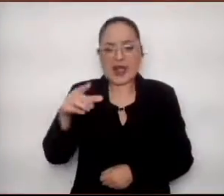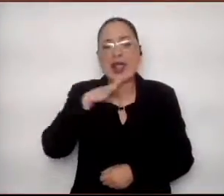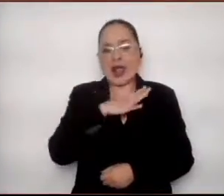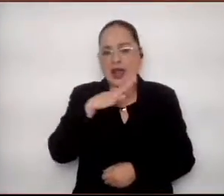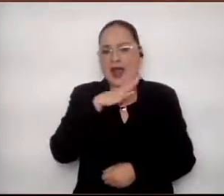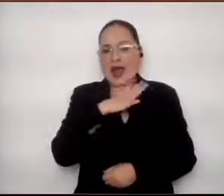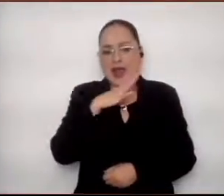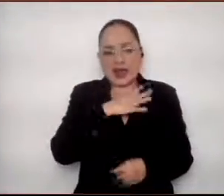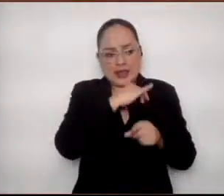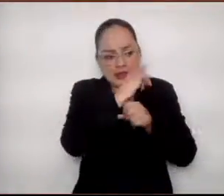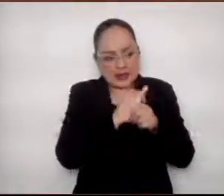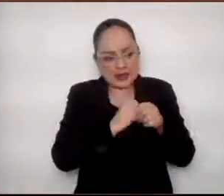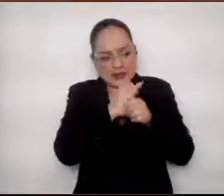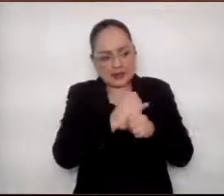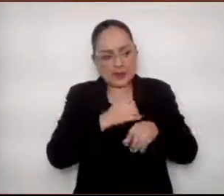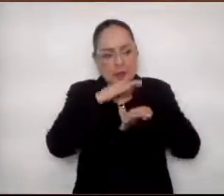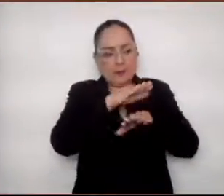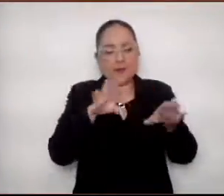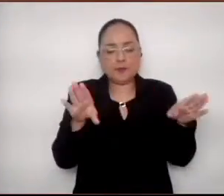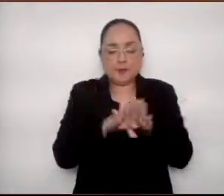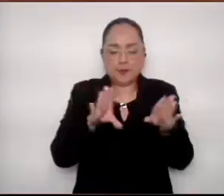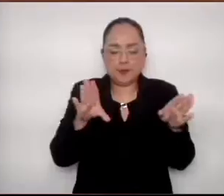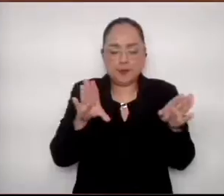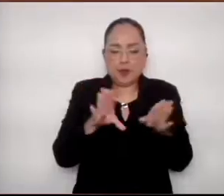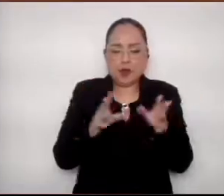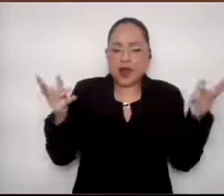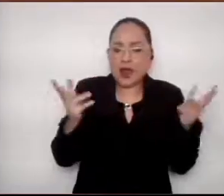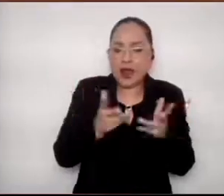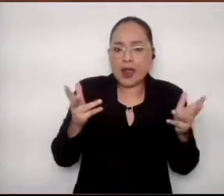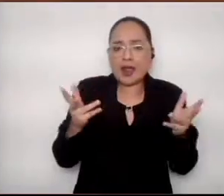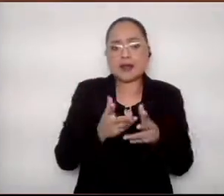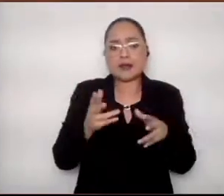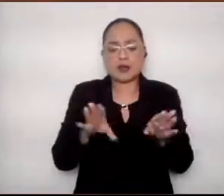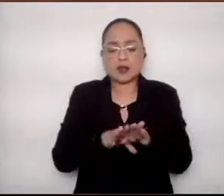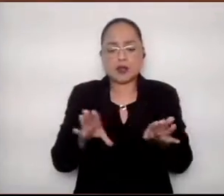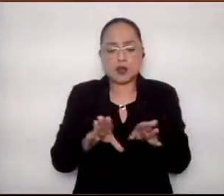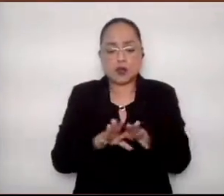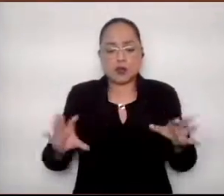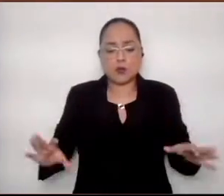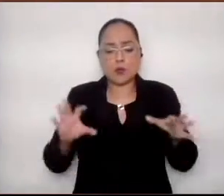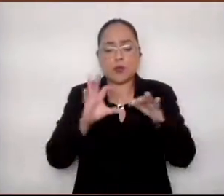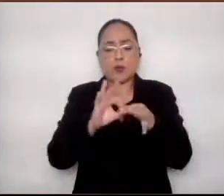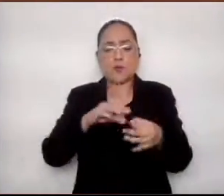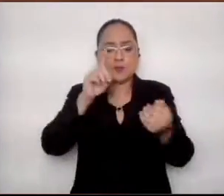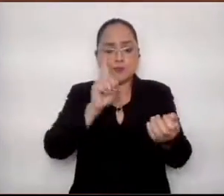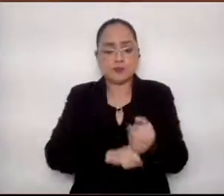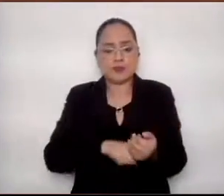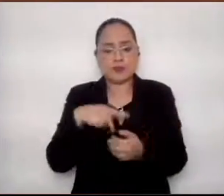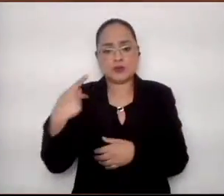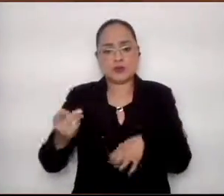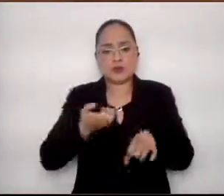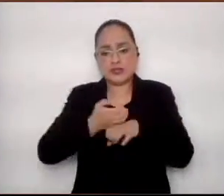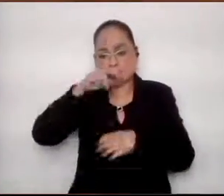estudio sobre la operación, funcionamiento de los mototaxis en el Estado de México.